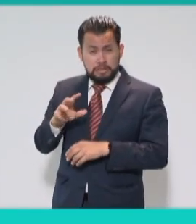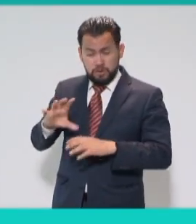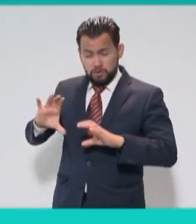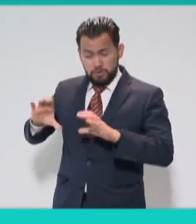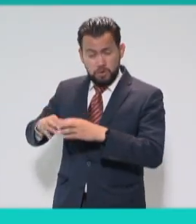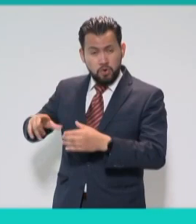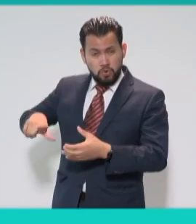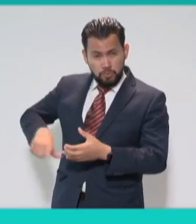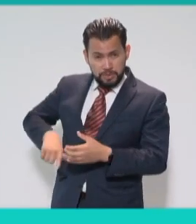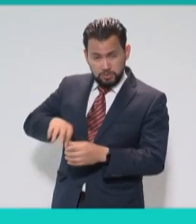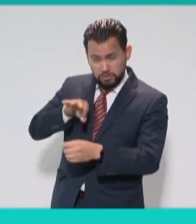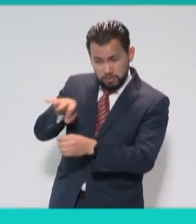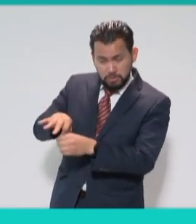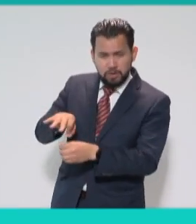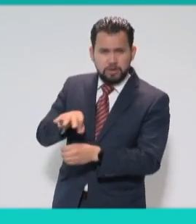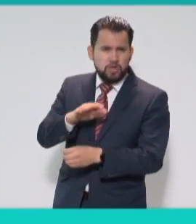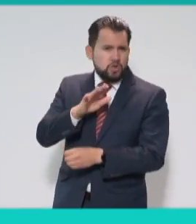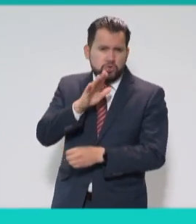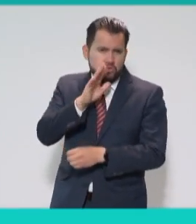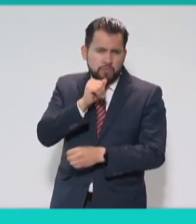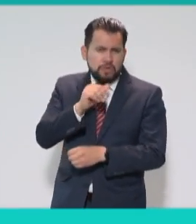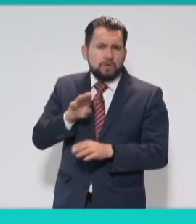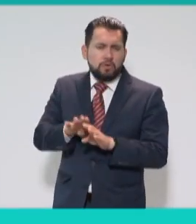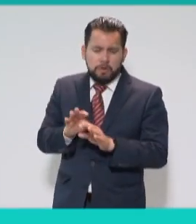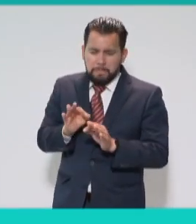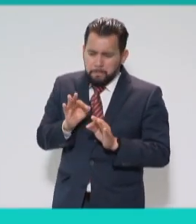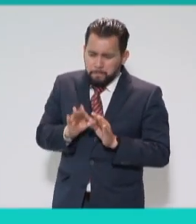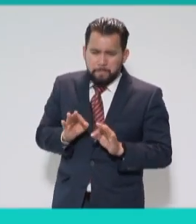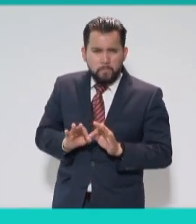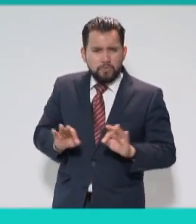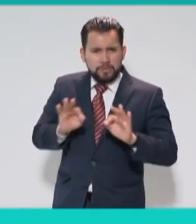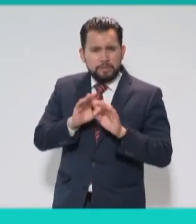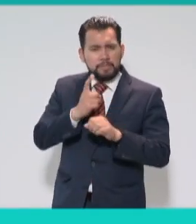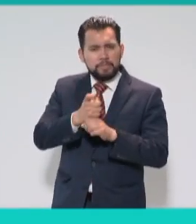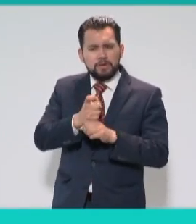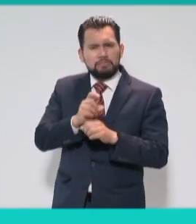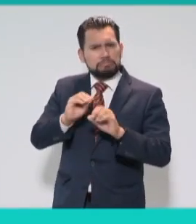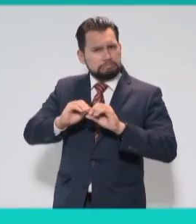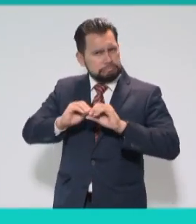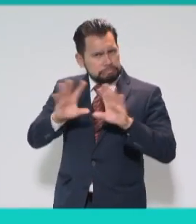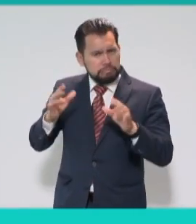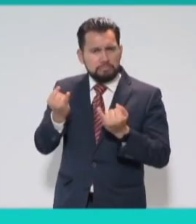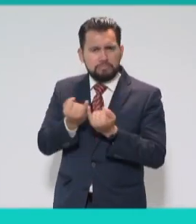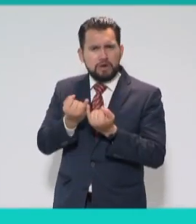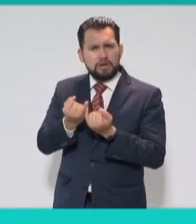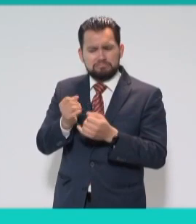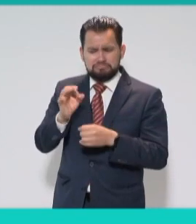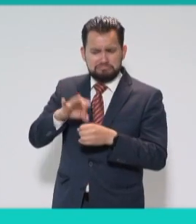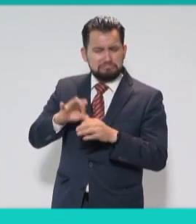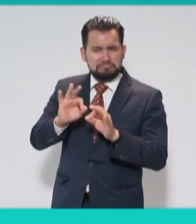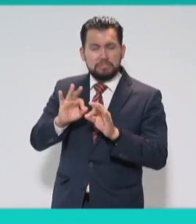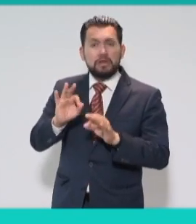existe transparencia y rendición de cuentas sobre las decisiones u omisiones de las autoridades. Y por